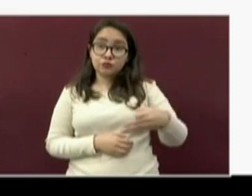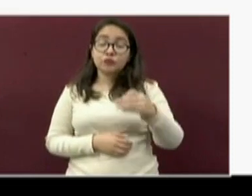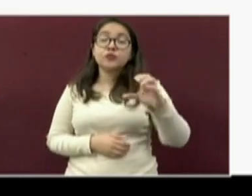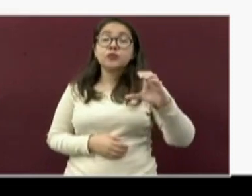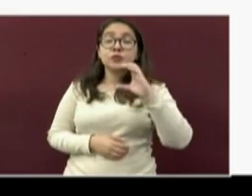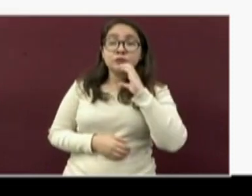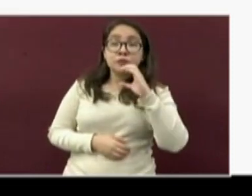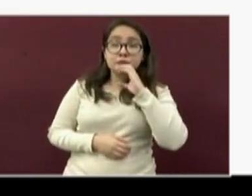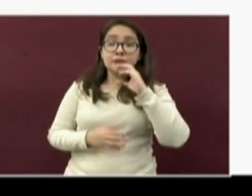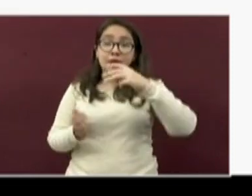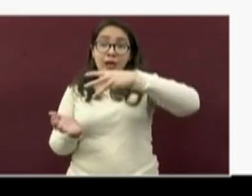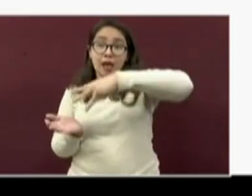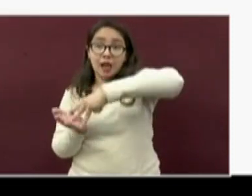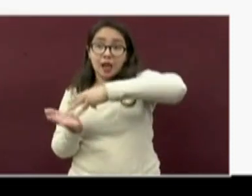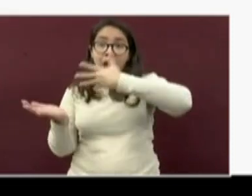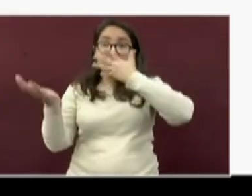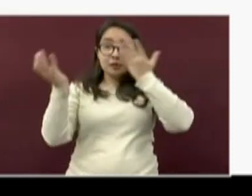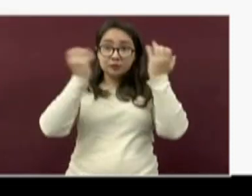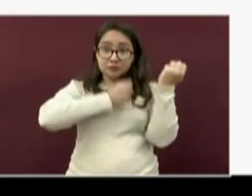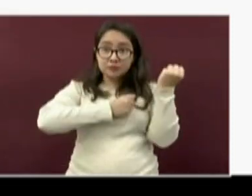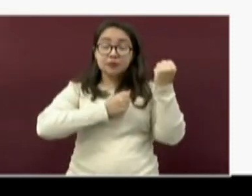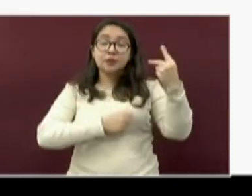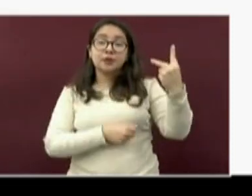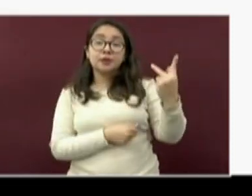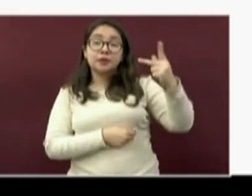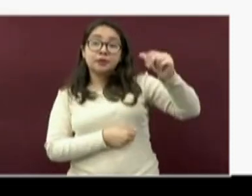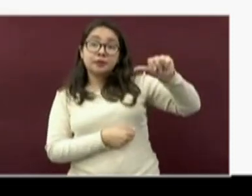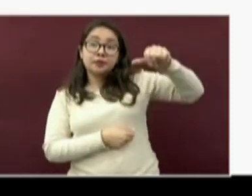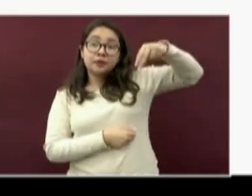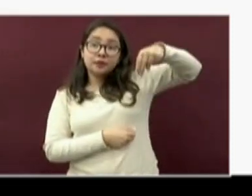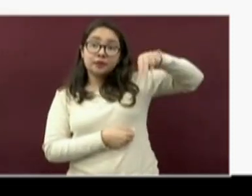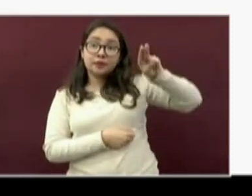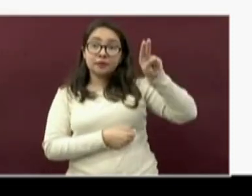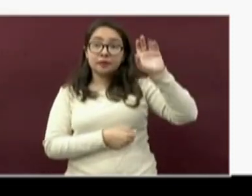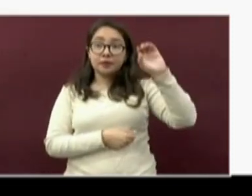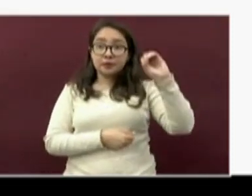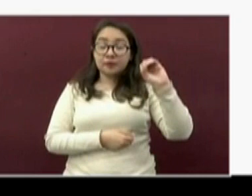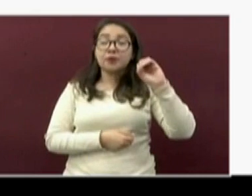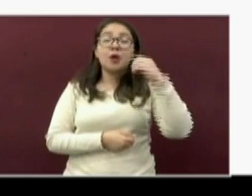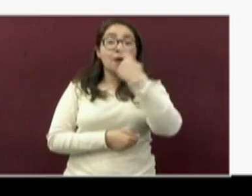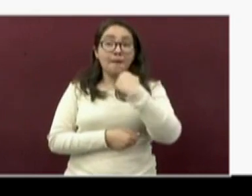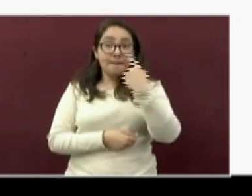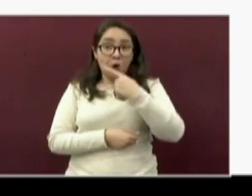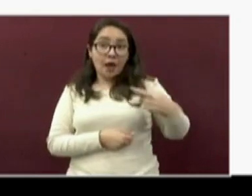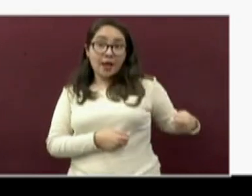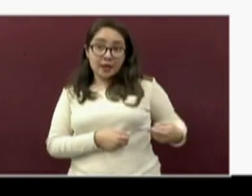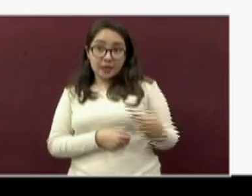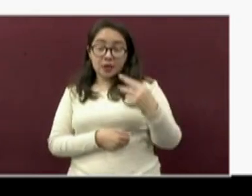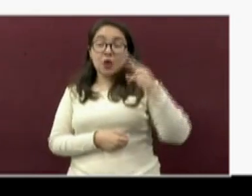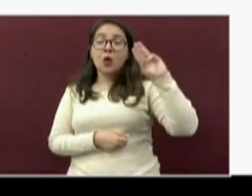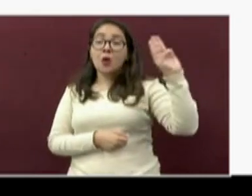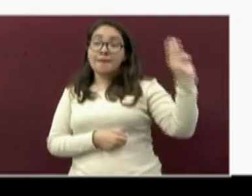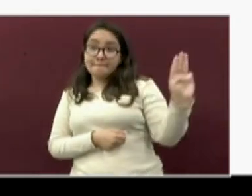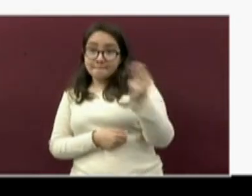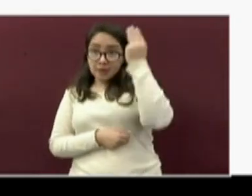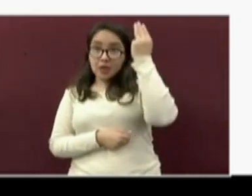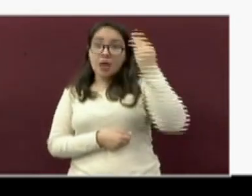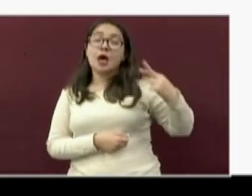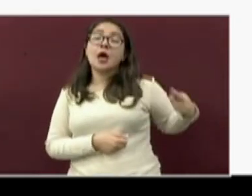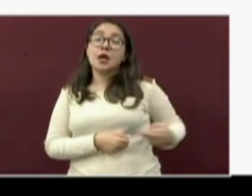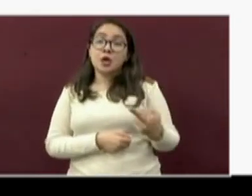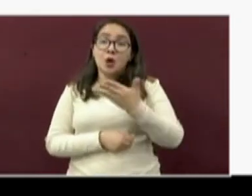martínez de la torre pánico boca del río minatitlán ríoblanco acayucan